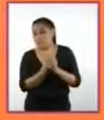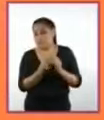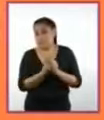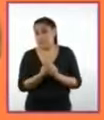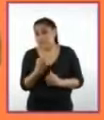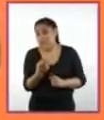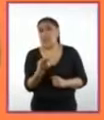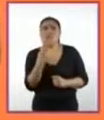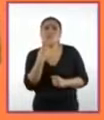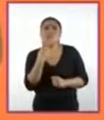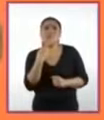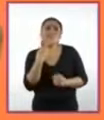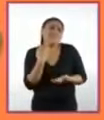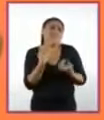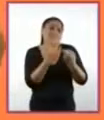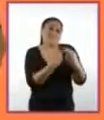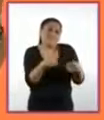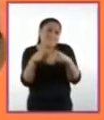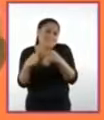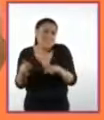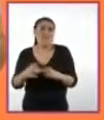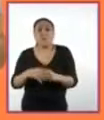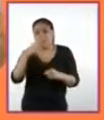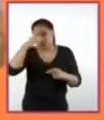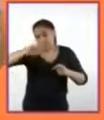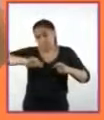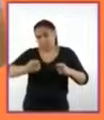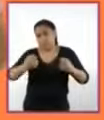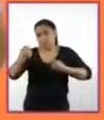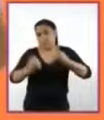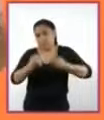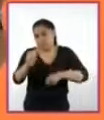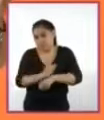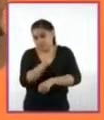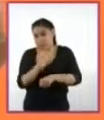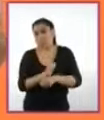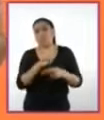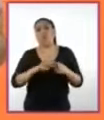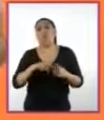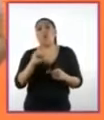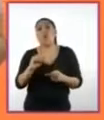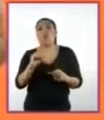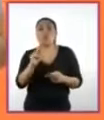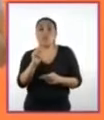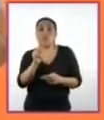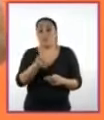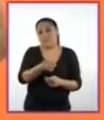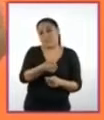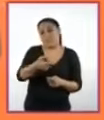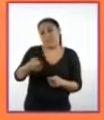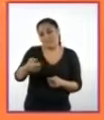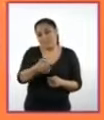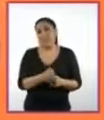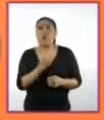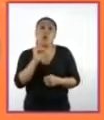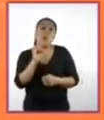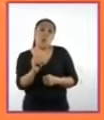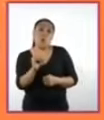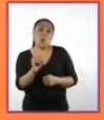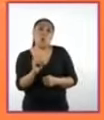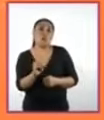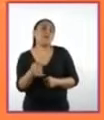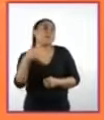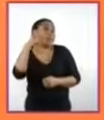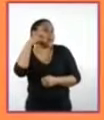Su utilidad es diversa: para el encendido de un automóvil, para que funcione el control remoto de la televisión o para que encienda